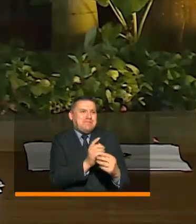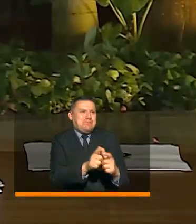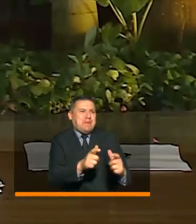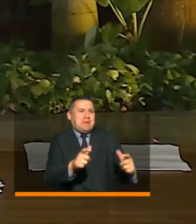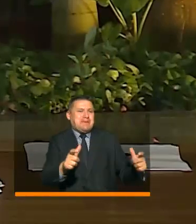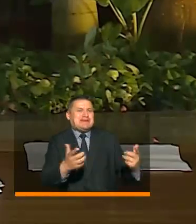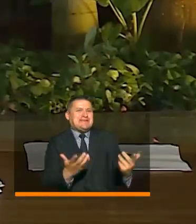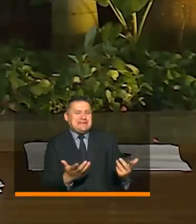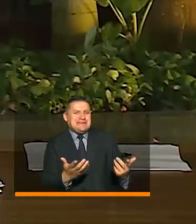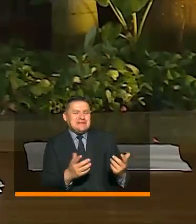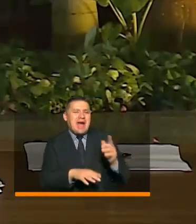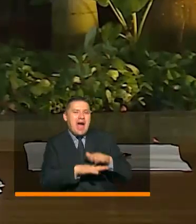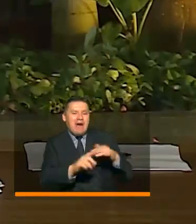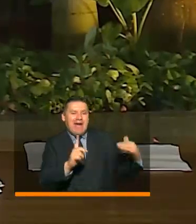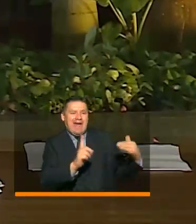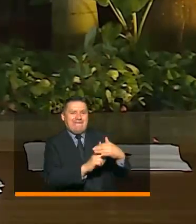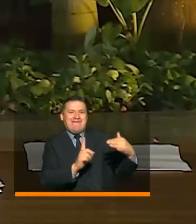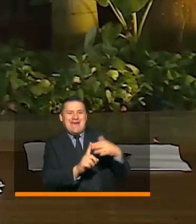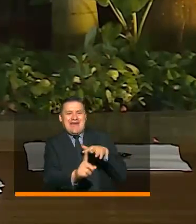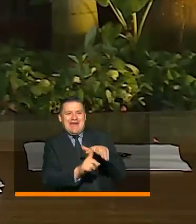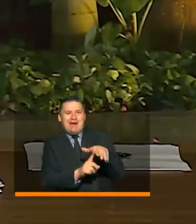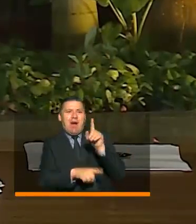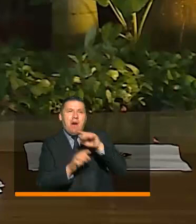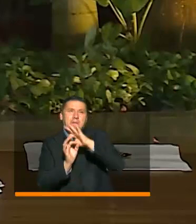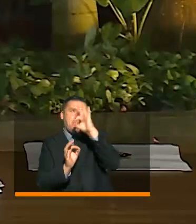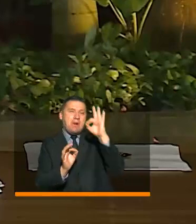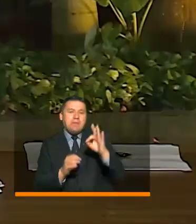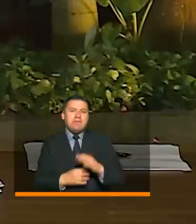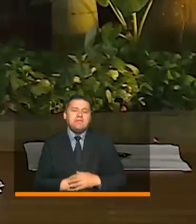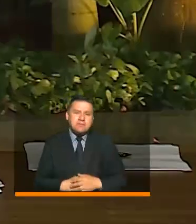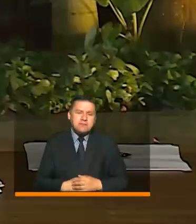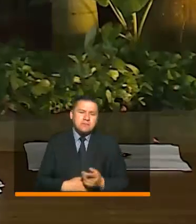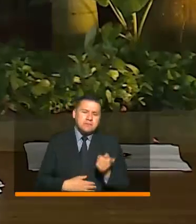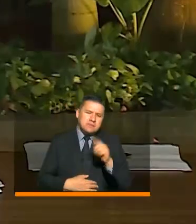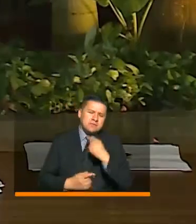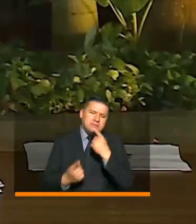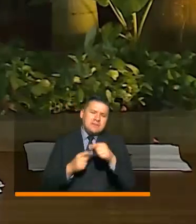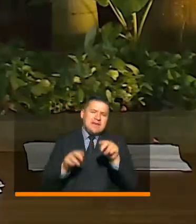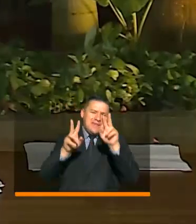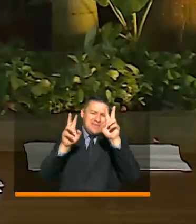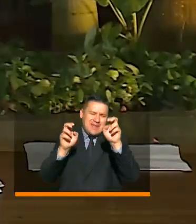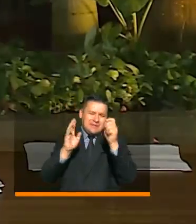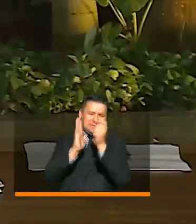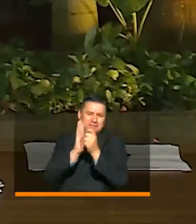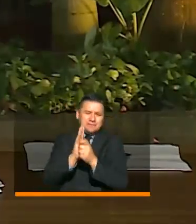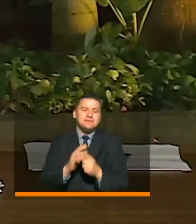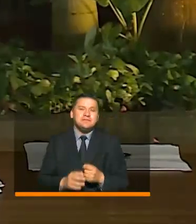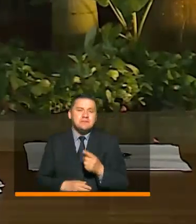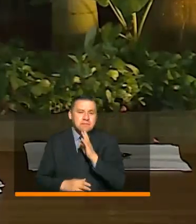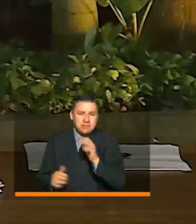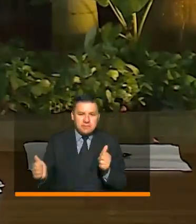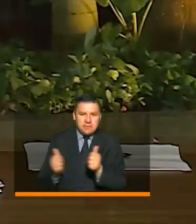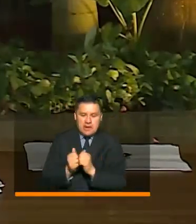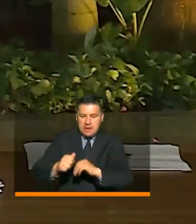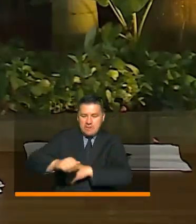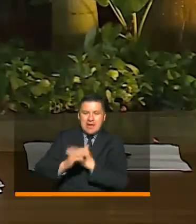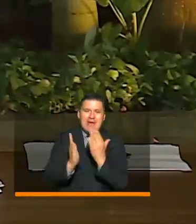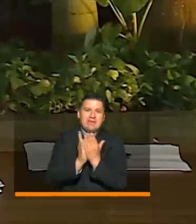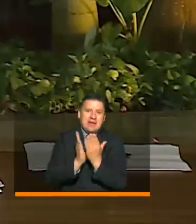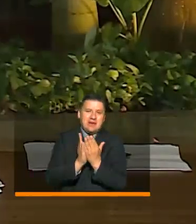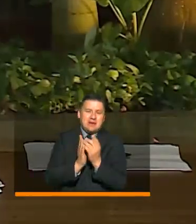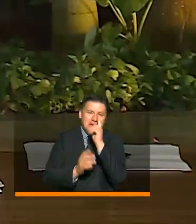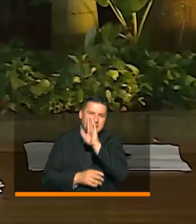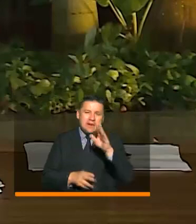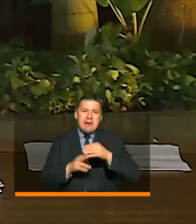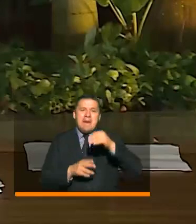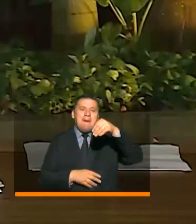también importantes efectos en distintas regiones de nuestro país. Y también para hablar sobre estas materias, nos acompaña la ministra de Educación